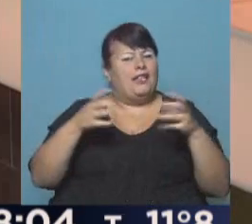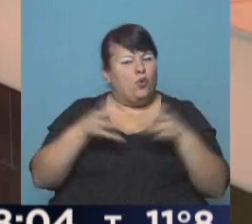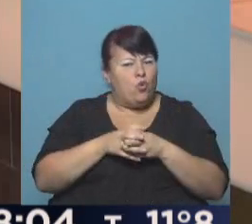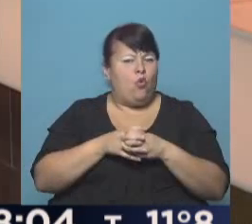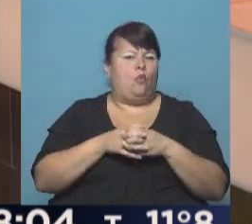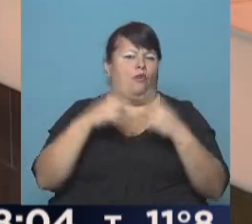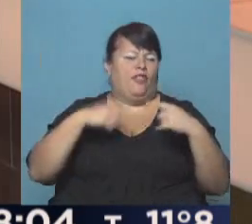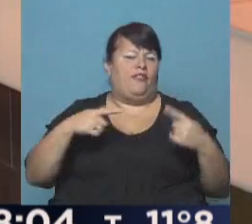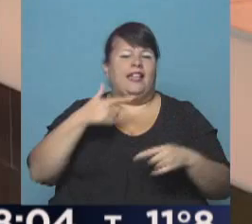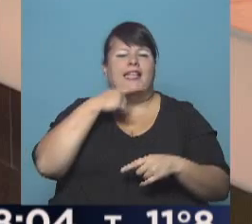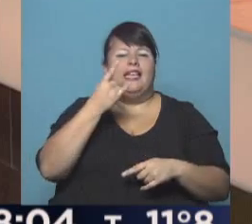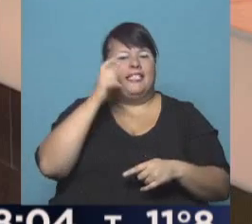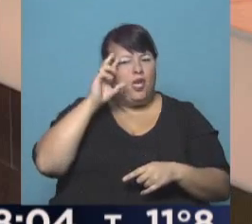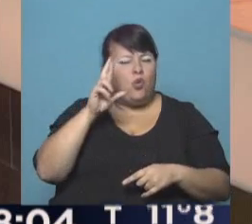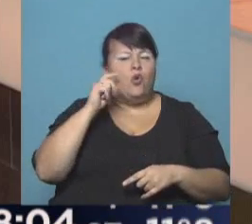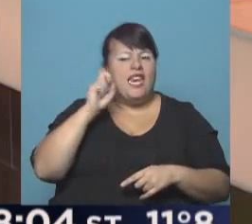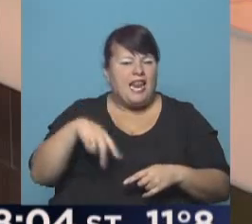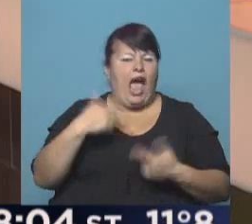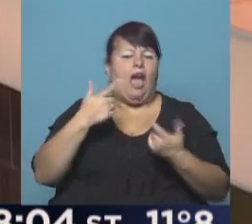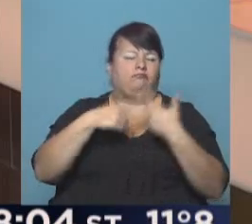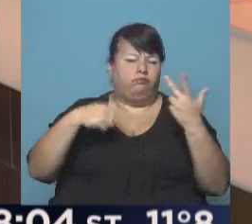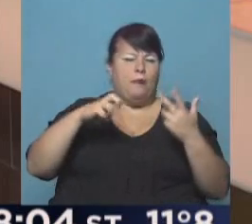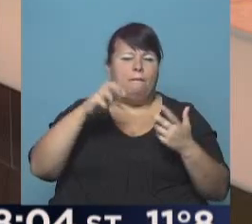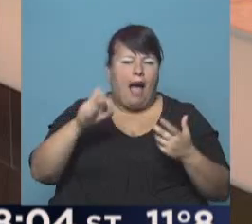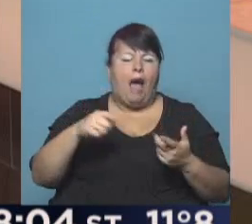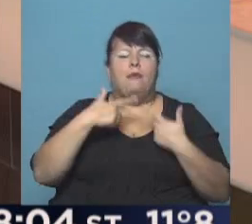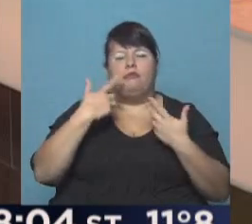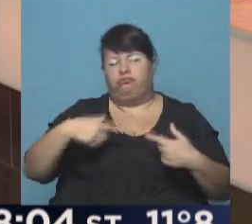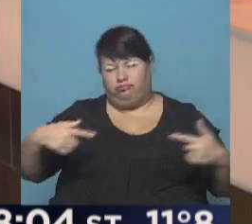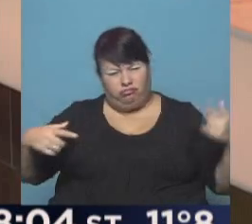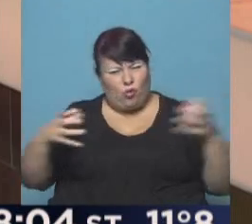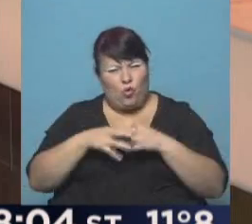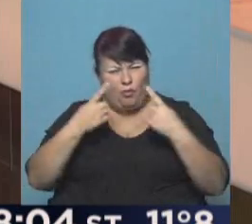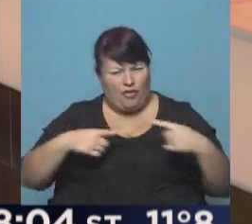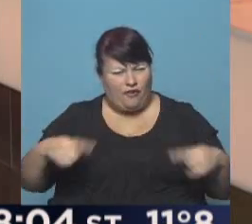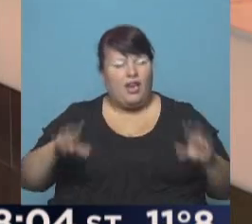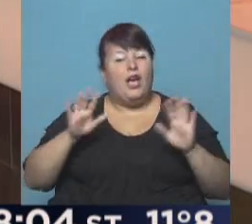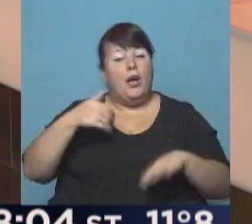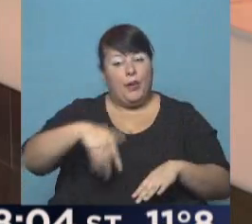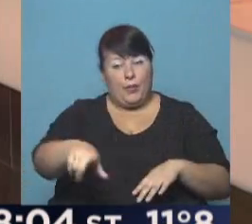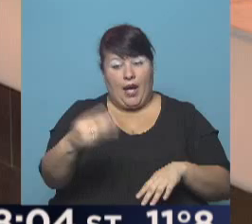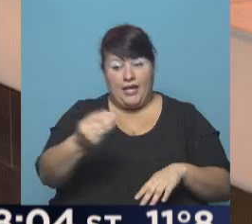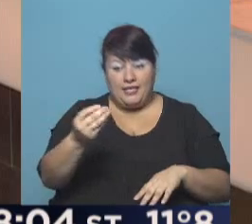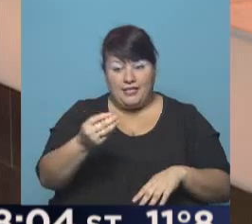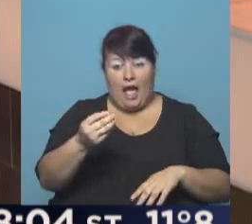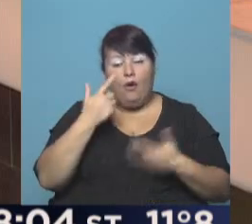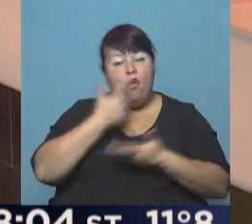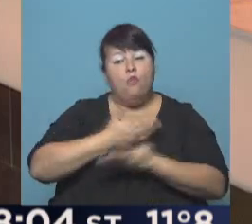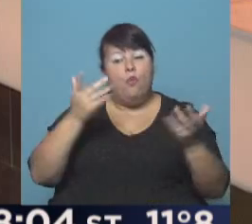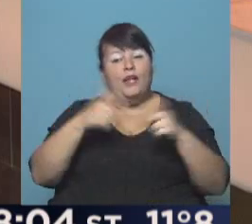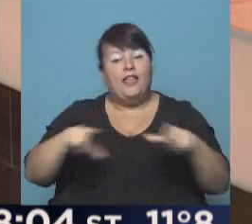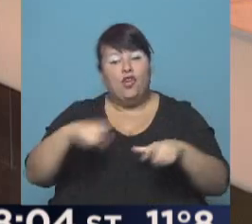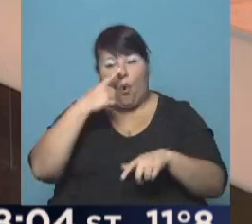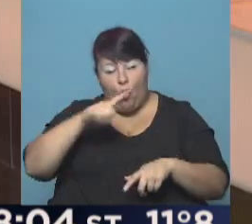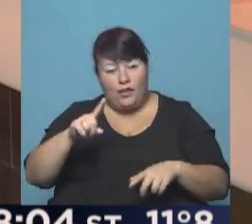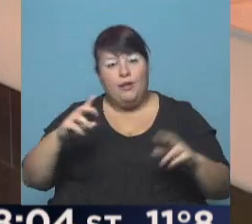bandas como Serú Girán, Pescado Rabioso, Papos Blues, La Pesada del Rock, un montón de bandas. Y va a estar este sábado presentando su último